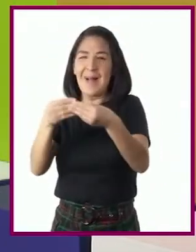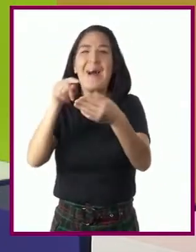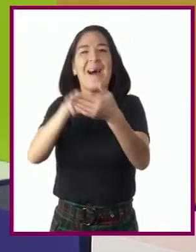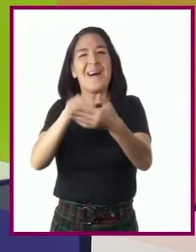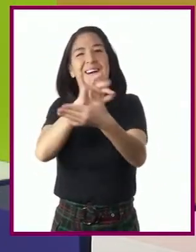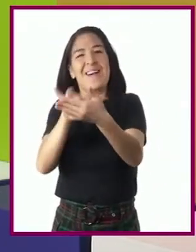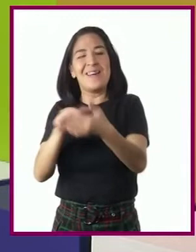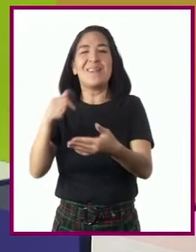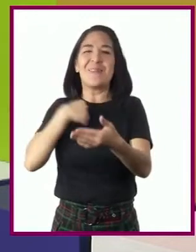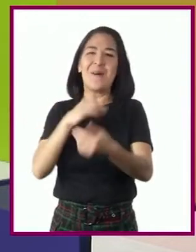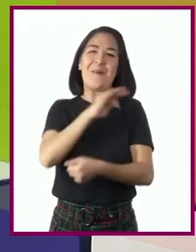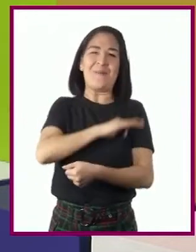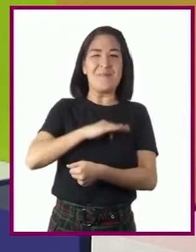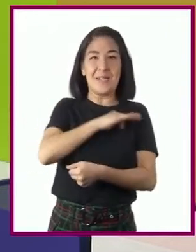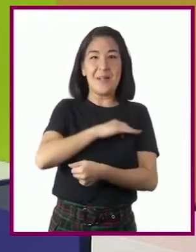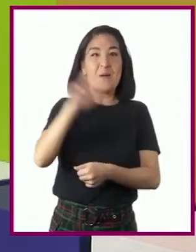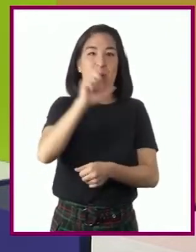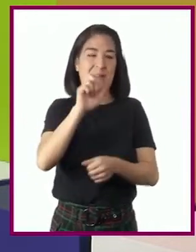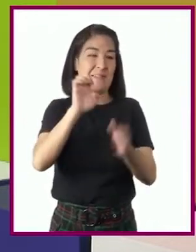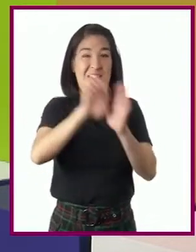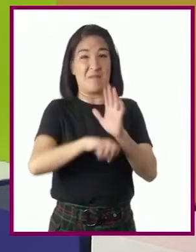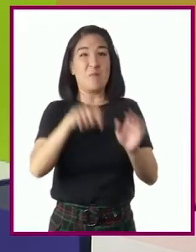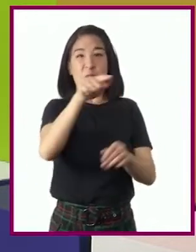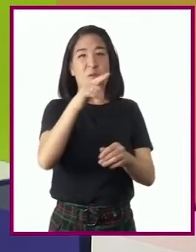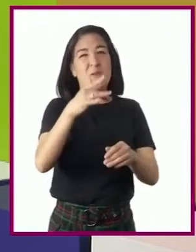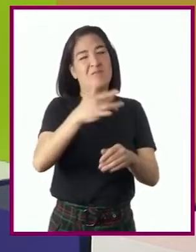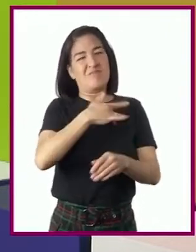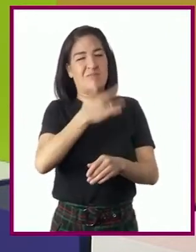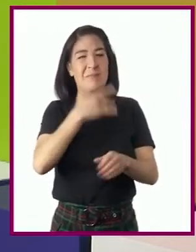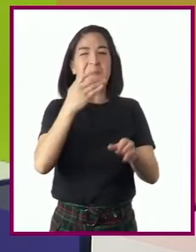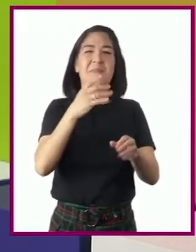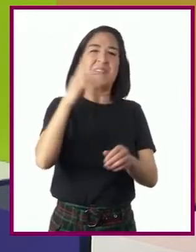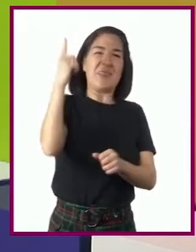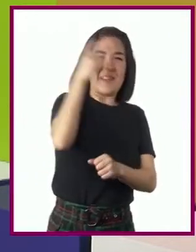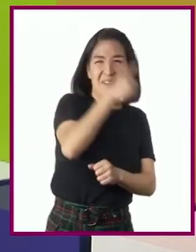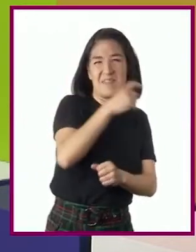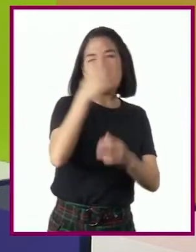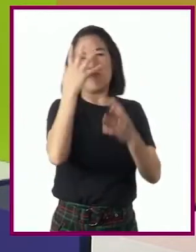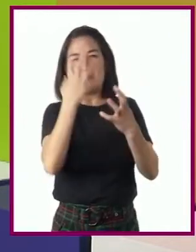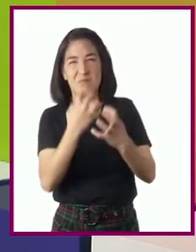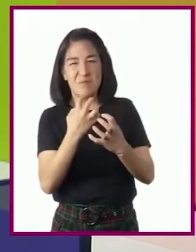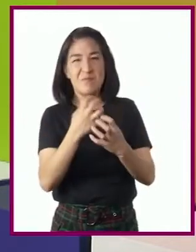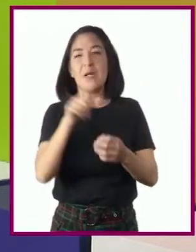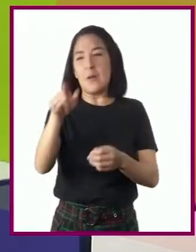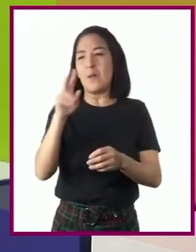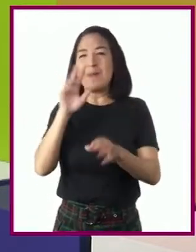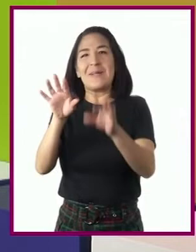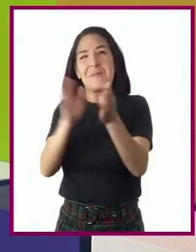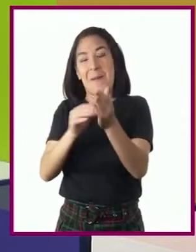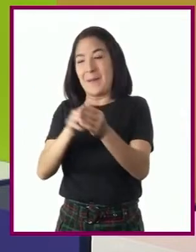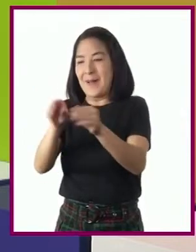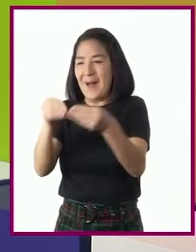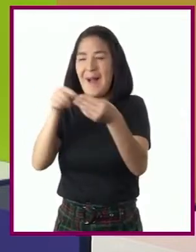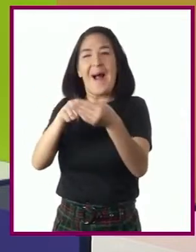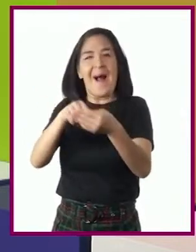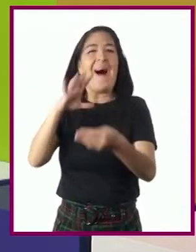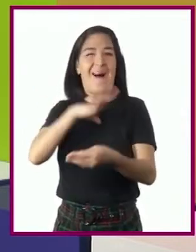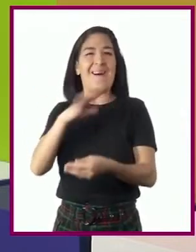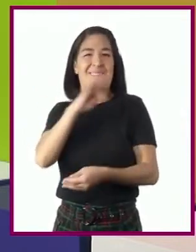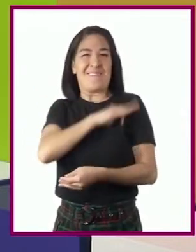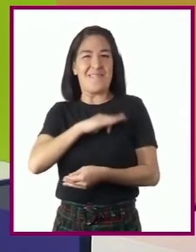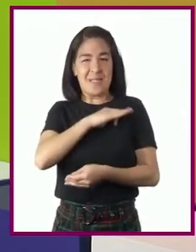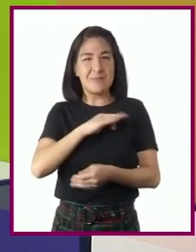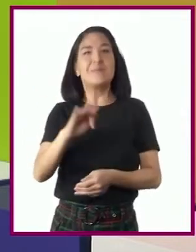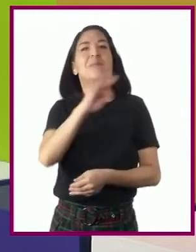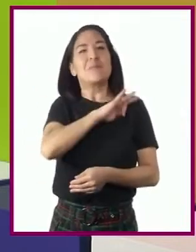leerlos cuando las cosas no vayan muy bien les ayudará a disminuir el sentimiento desagradable al darse cuenta de que